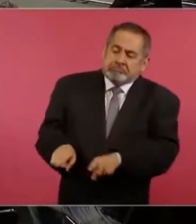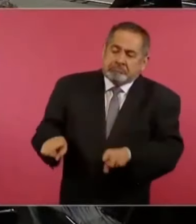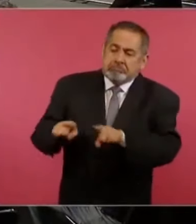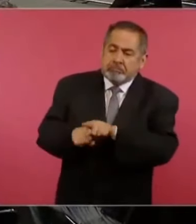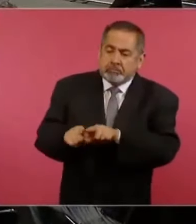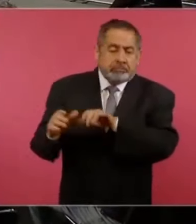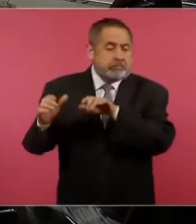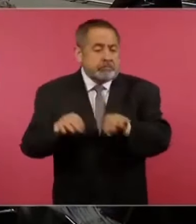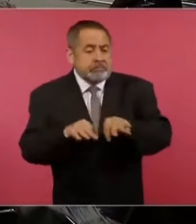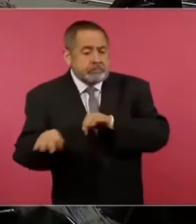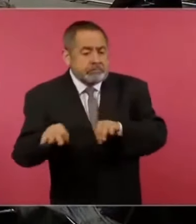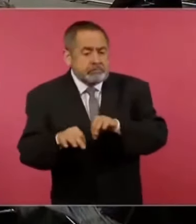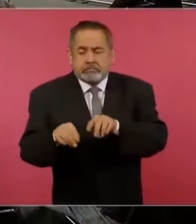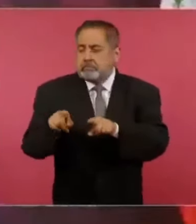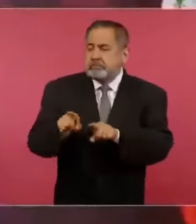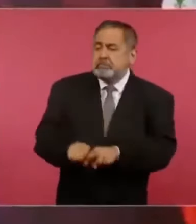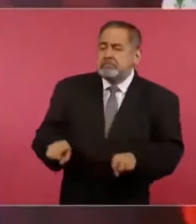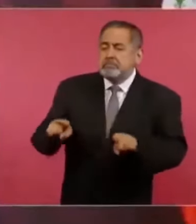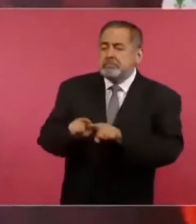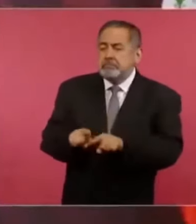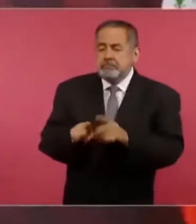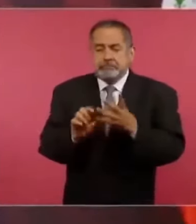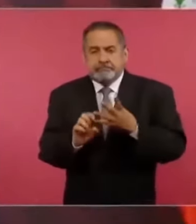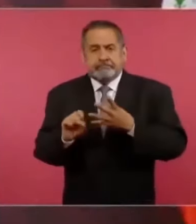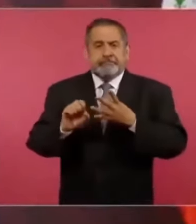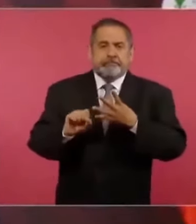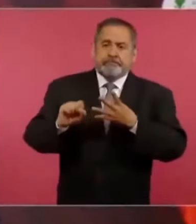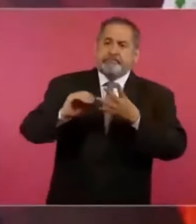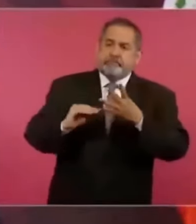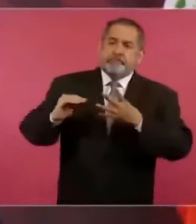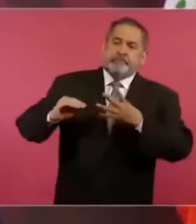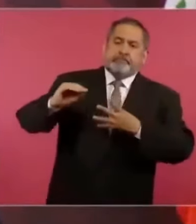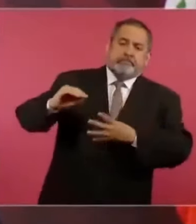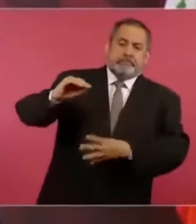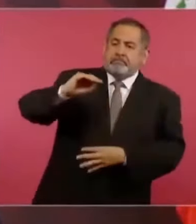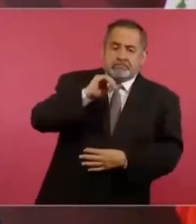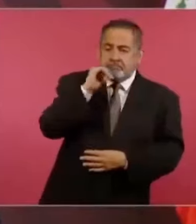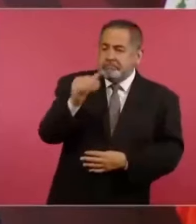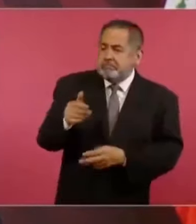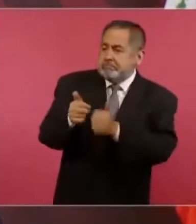no se podía ascender en la escala